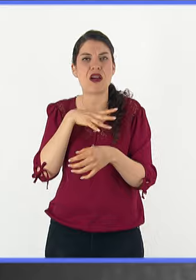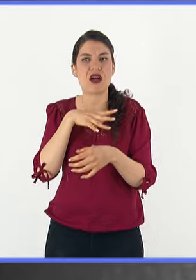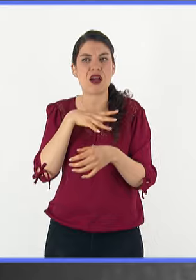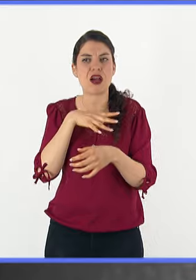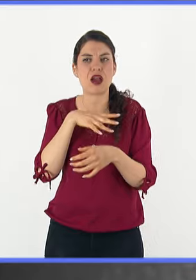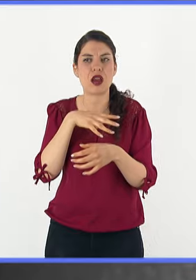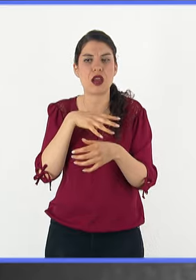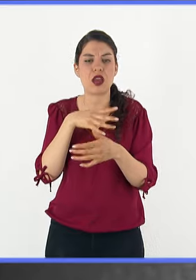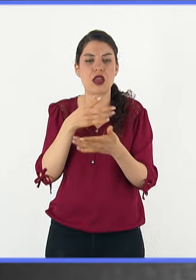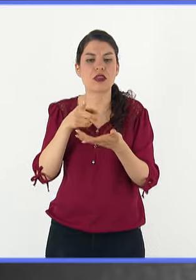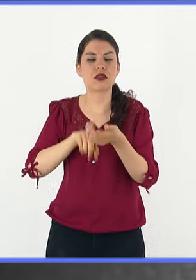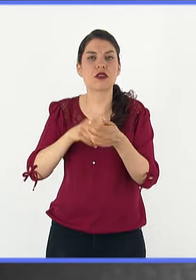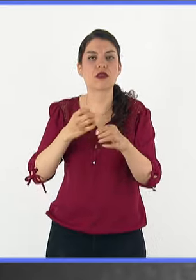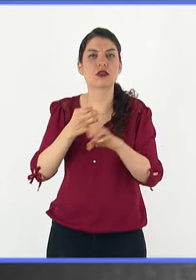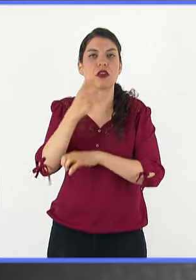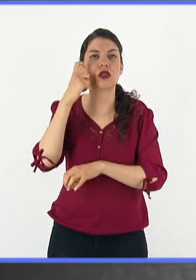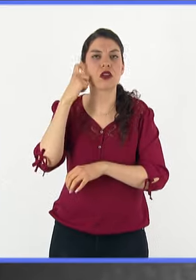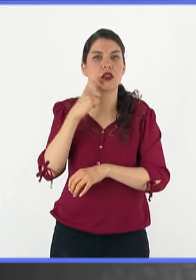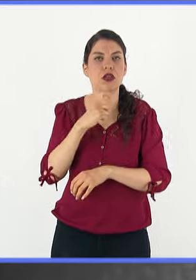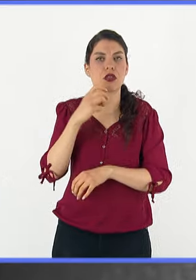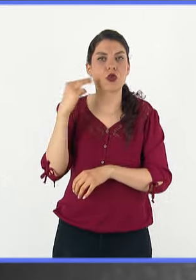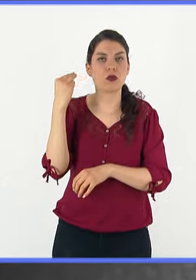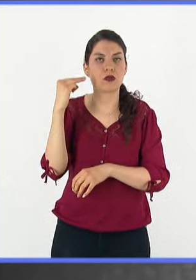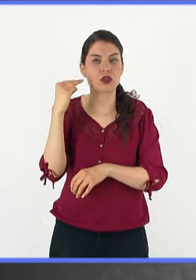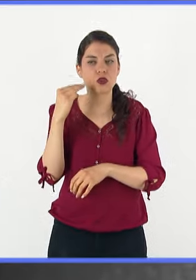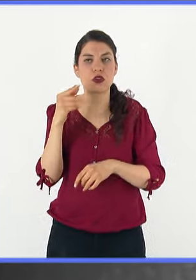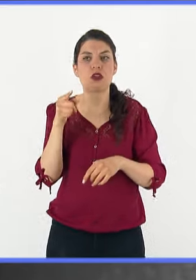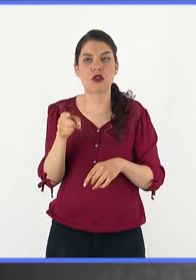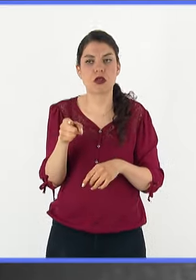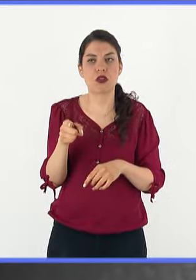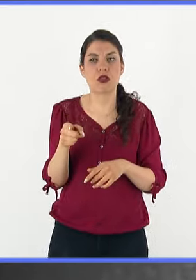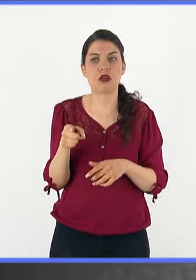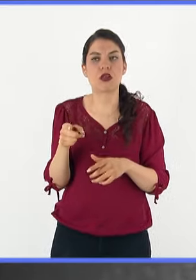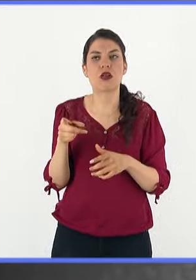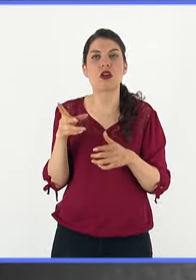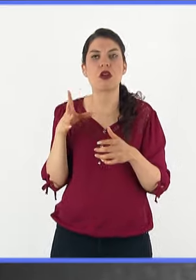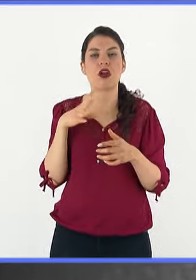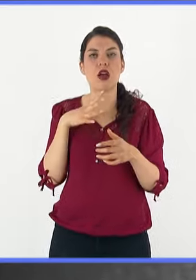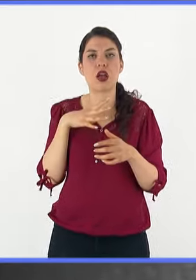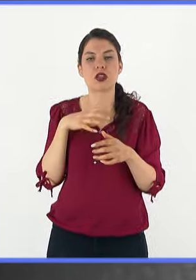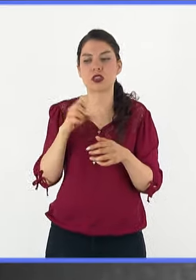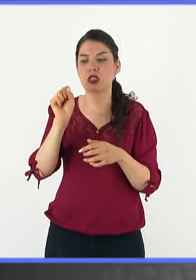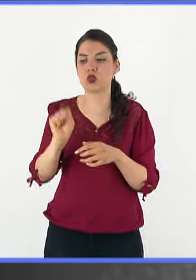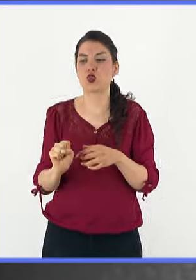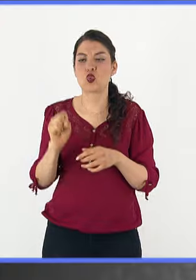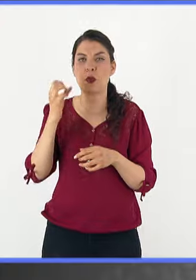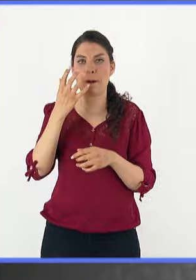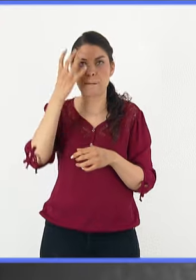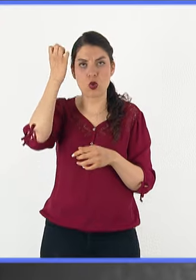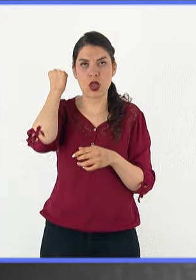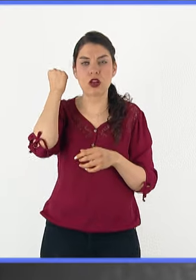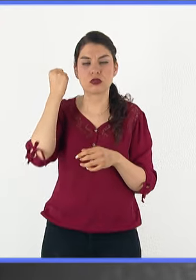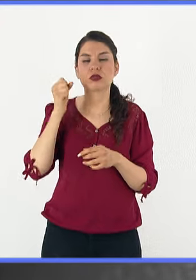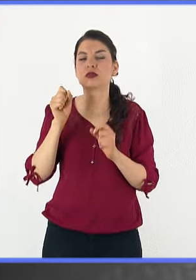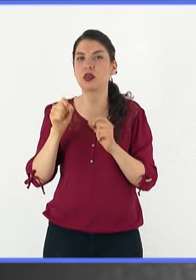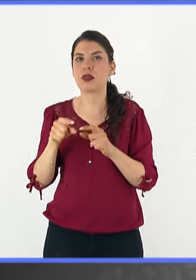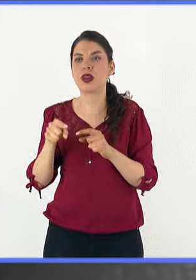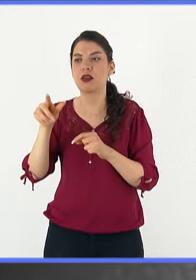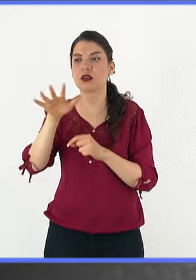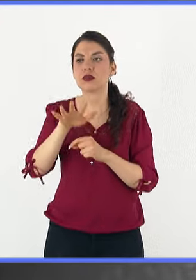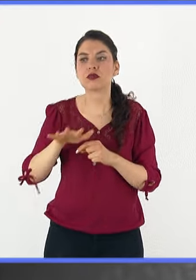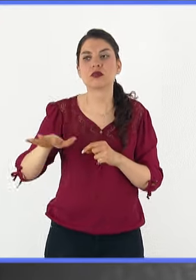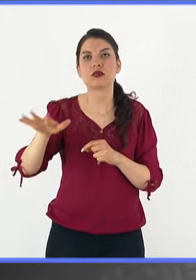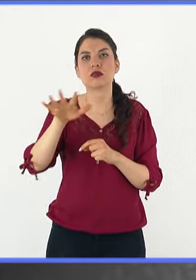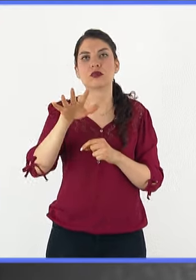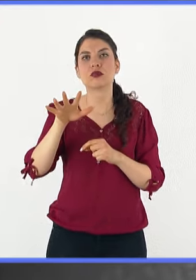los estados de de Guerrero Michoacán y que llega parte de Tierra Caliente llega hasta el sur del Estado de Morelos eh la actividad de las